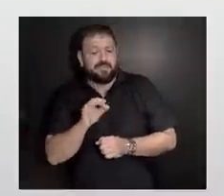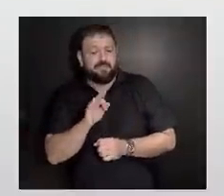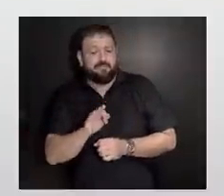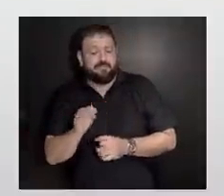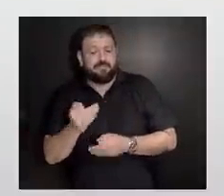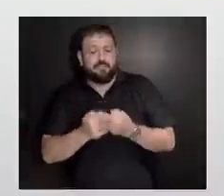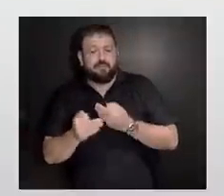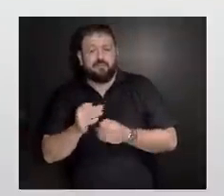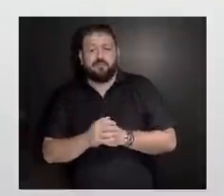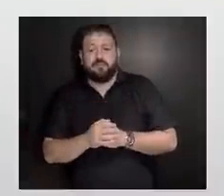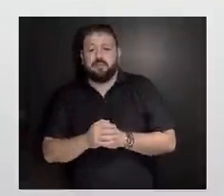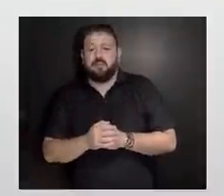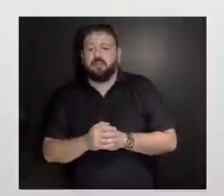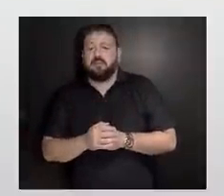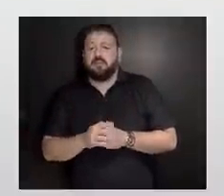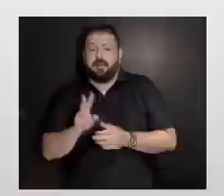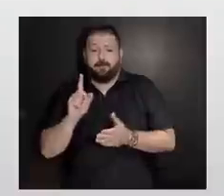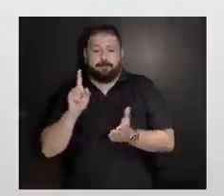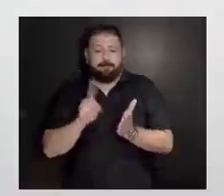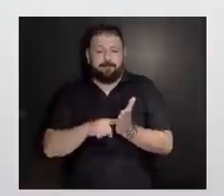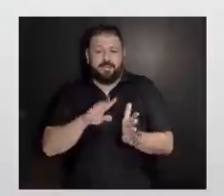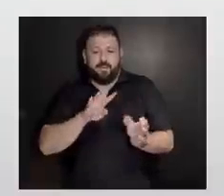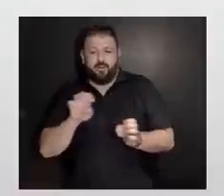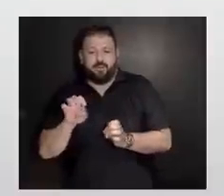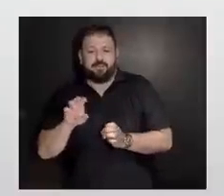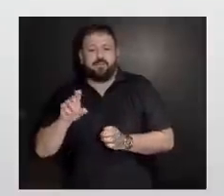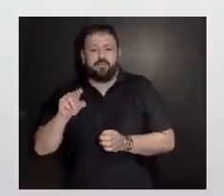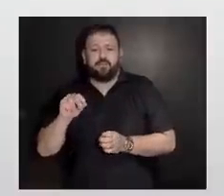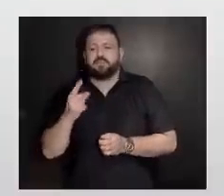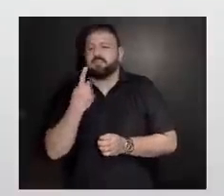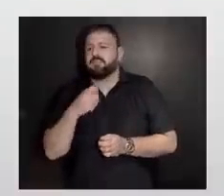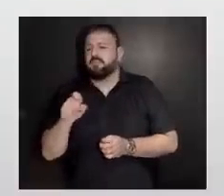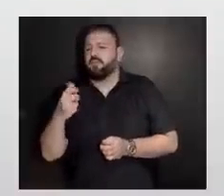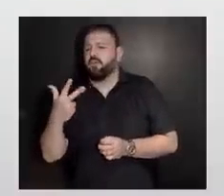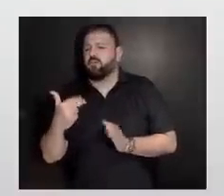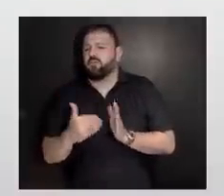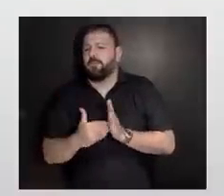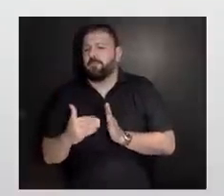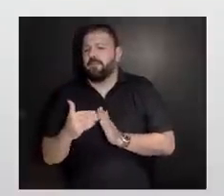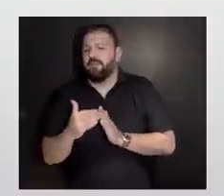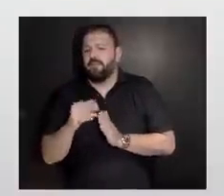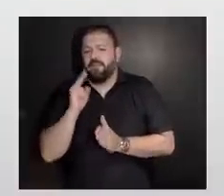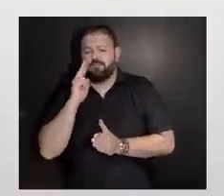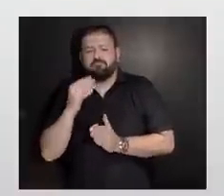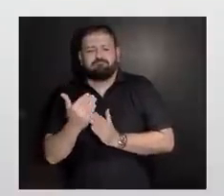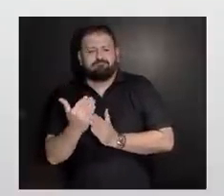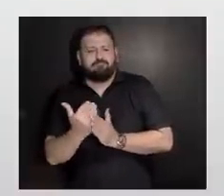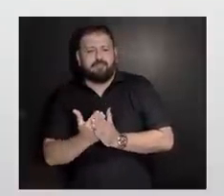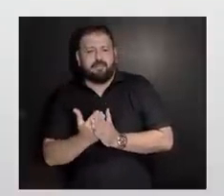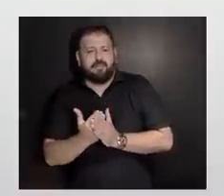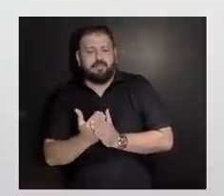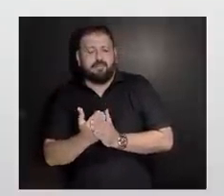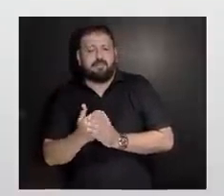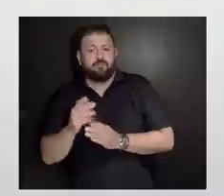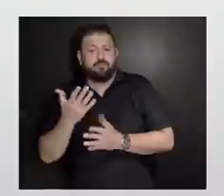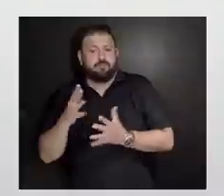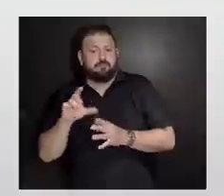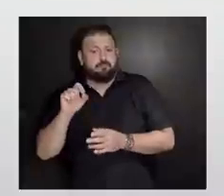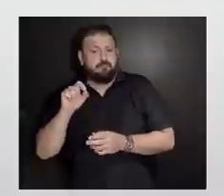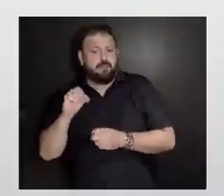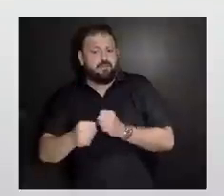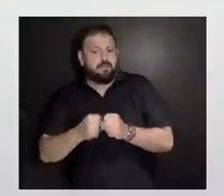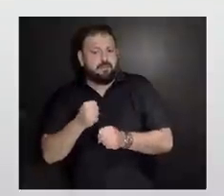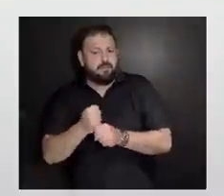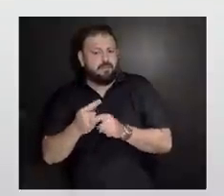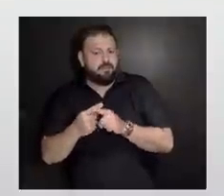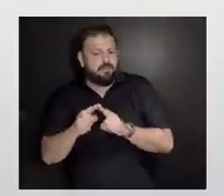En 1980, por ejemplo, estaban en 108 millones. Entonces, en estos aproximadamente 20 años, pues,